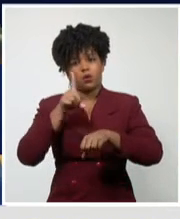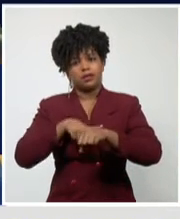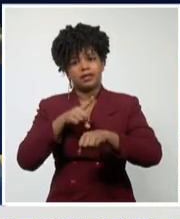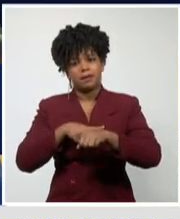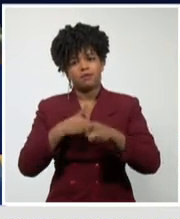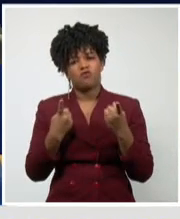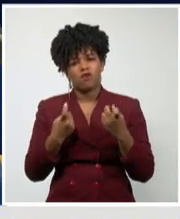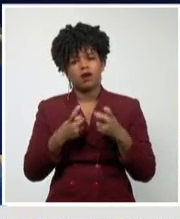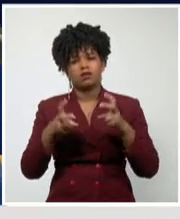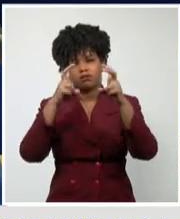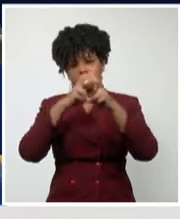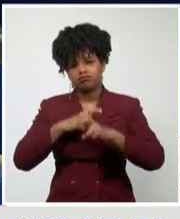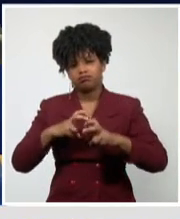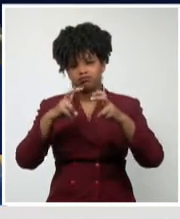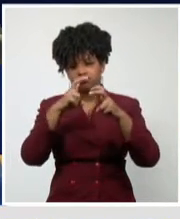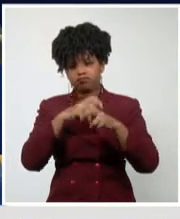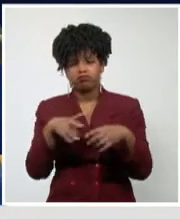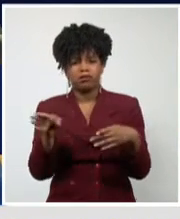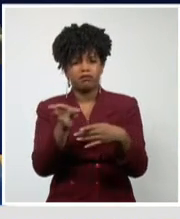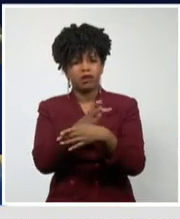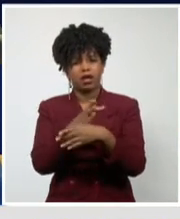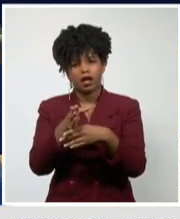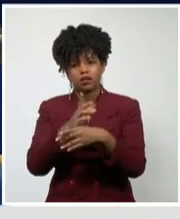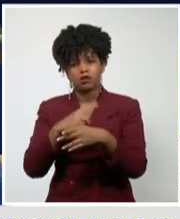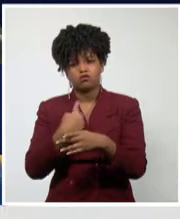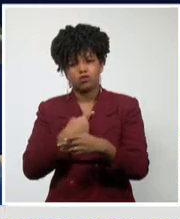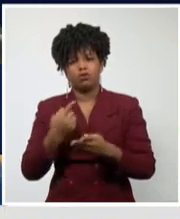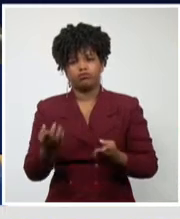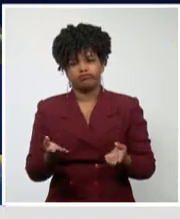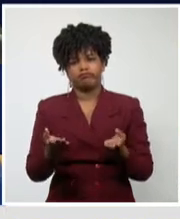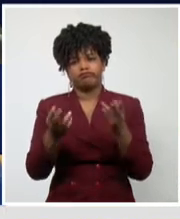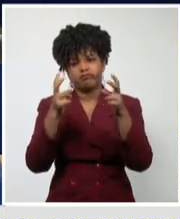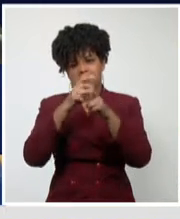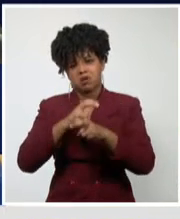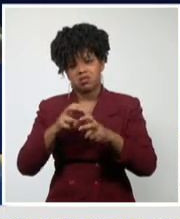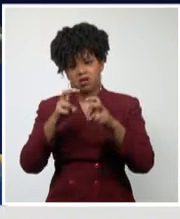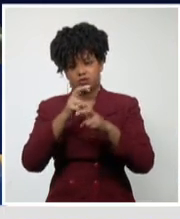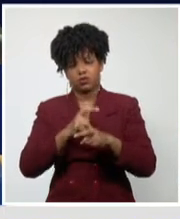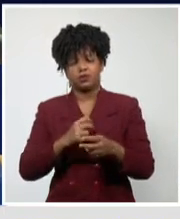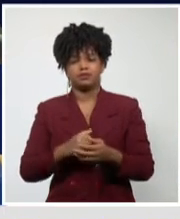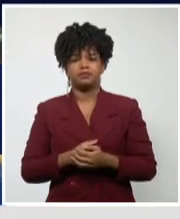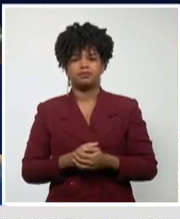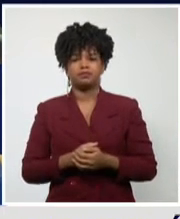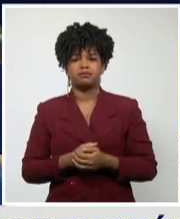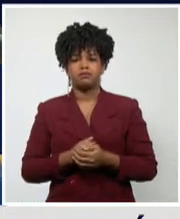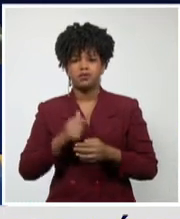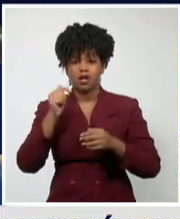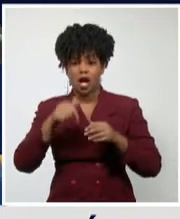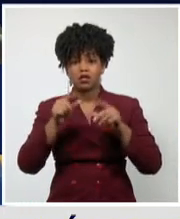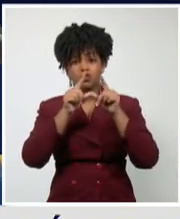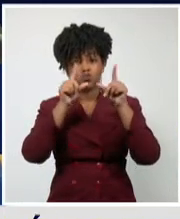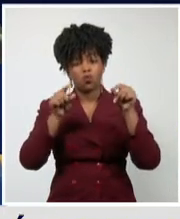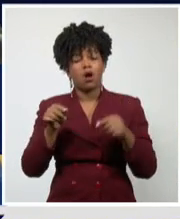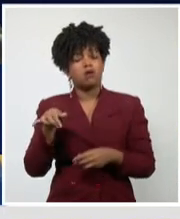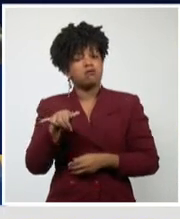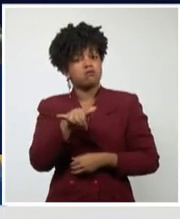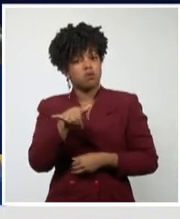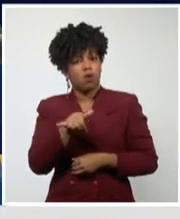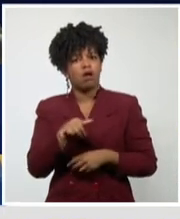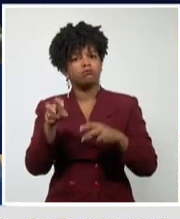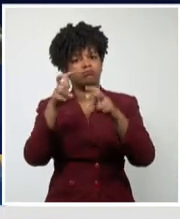y las diferentes investigaciones que se vienen desarrollando, incluso en nuestro país, o sea, nuestro país también